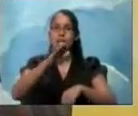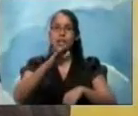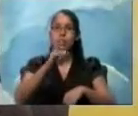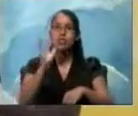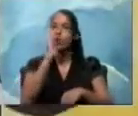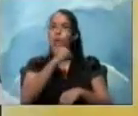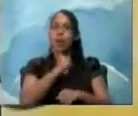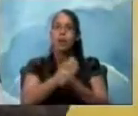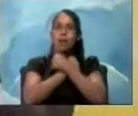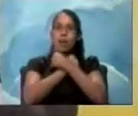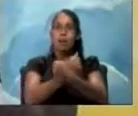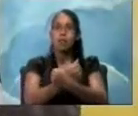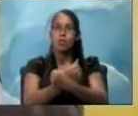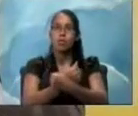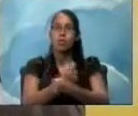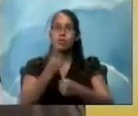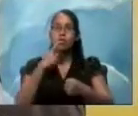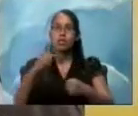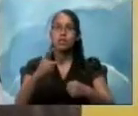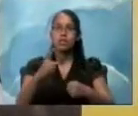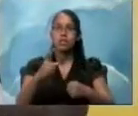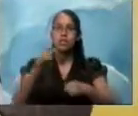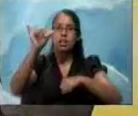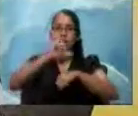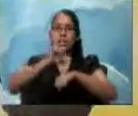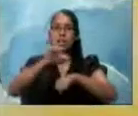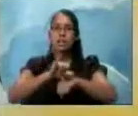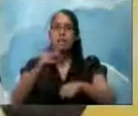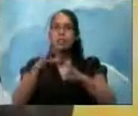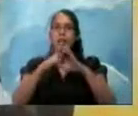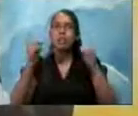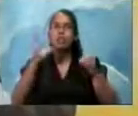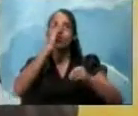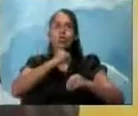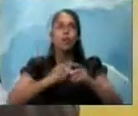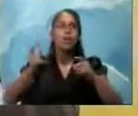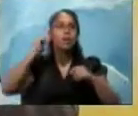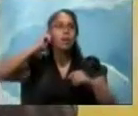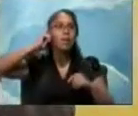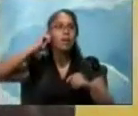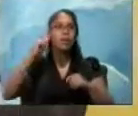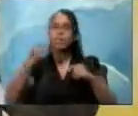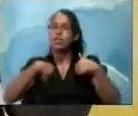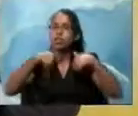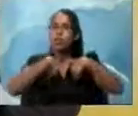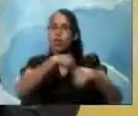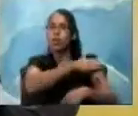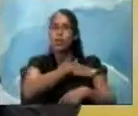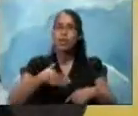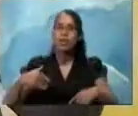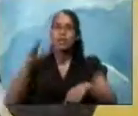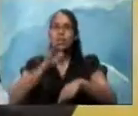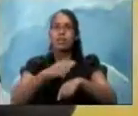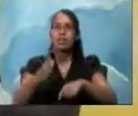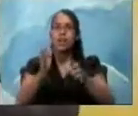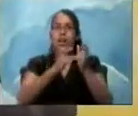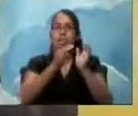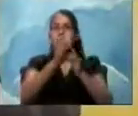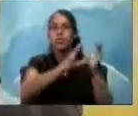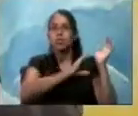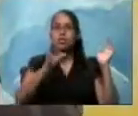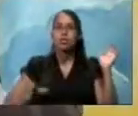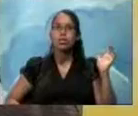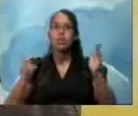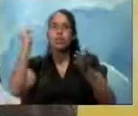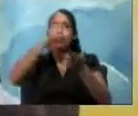amor. Me fui de esa iglesia porque en esa iglesia no hay la muchacha, no hay la mujer que yo quería. Entonces él no fue por Jesucristo, ¿fue por qué? Fue